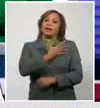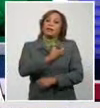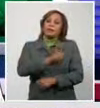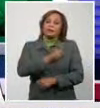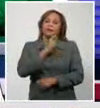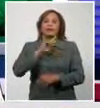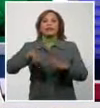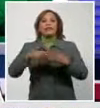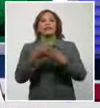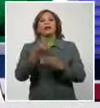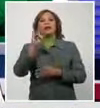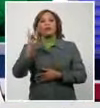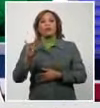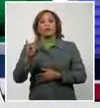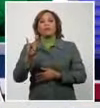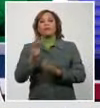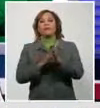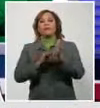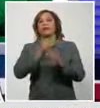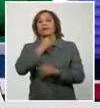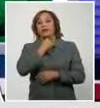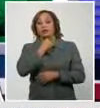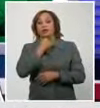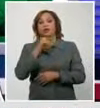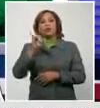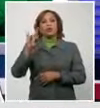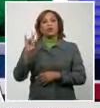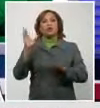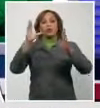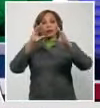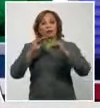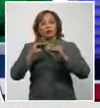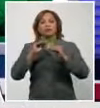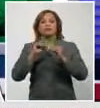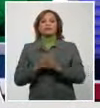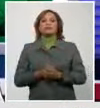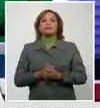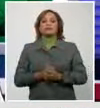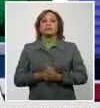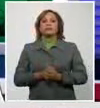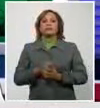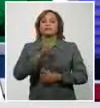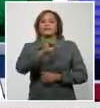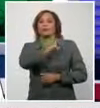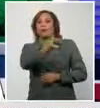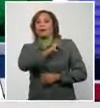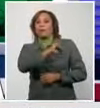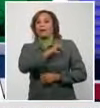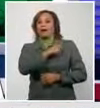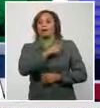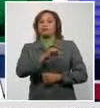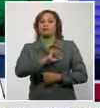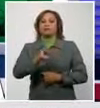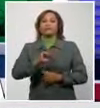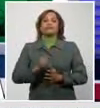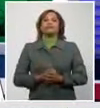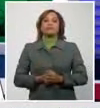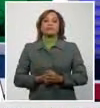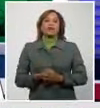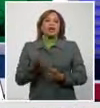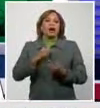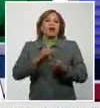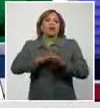9 de enero, en horas de la noche, casi la madrugada, hace un paro cardíaco en asistolia y aunque se trató de